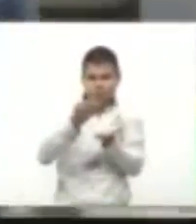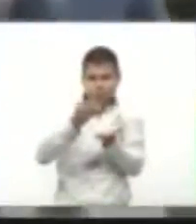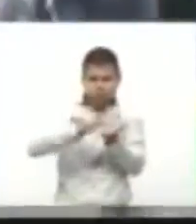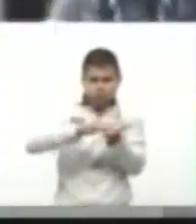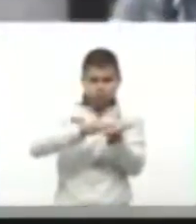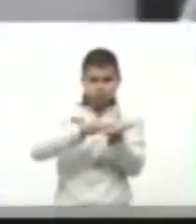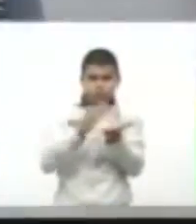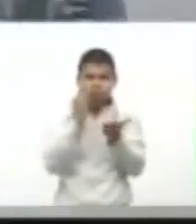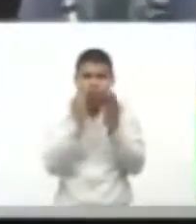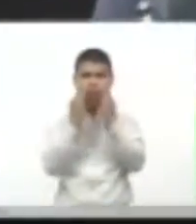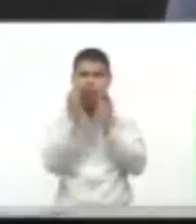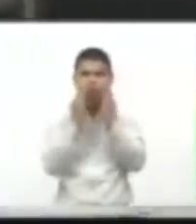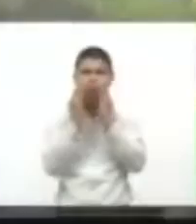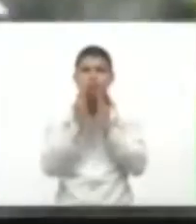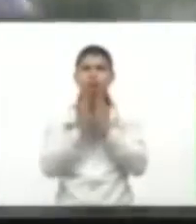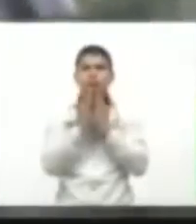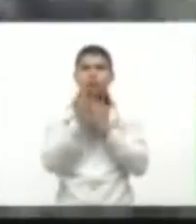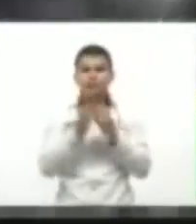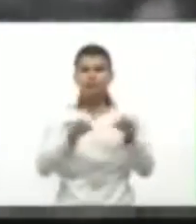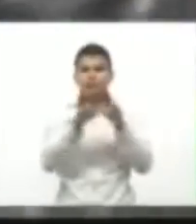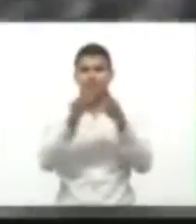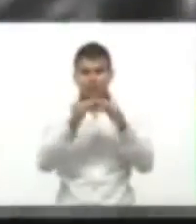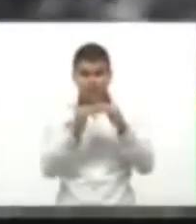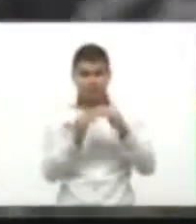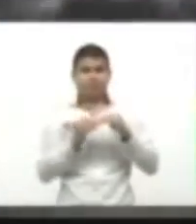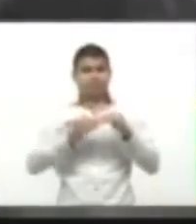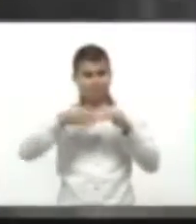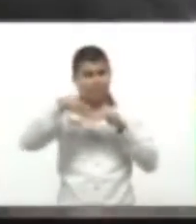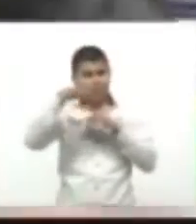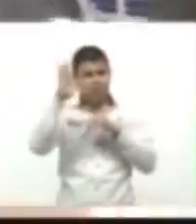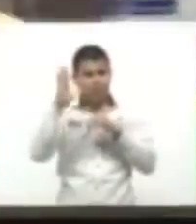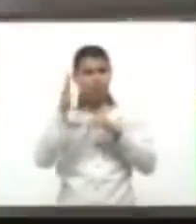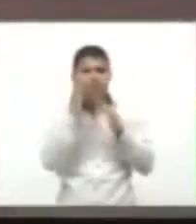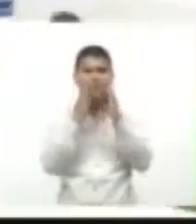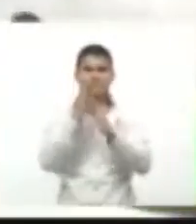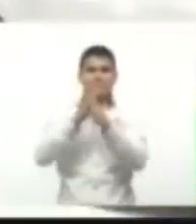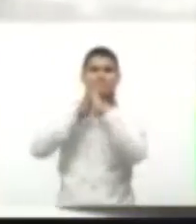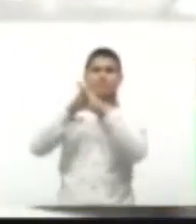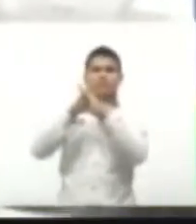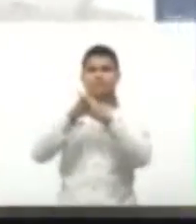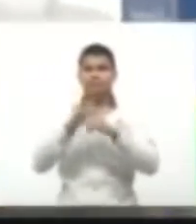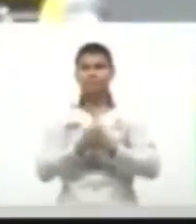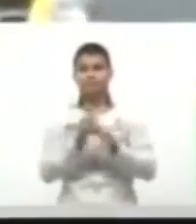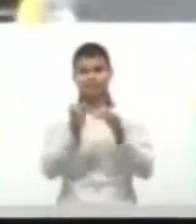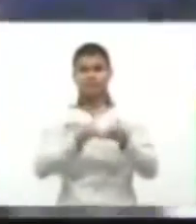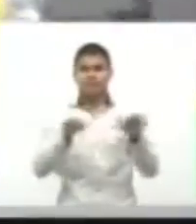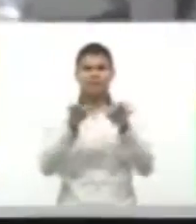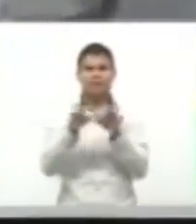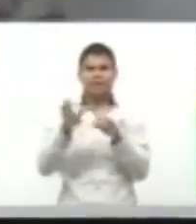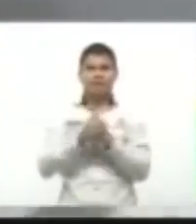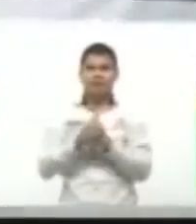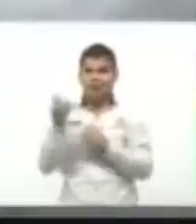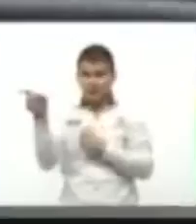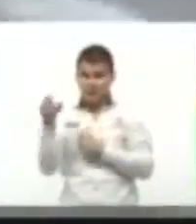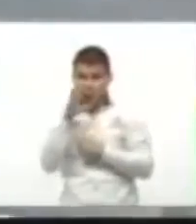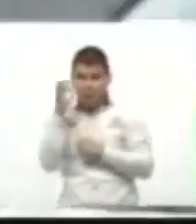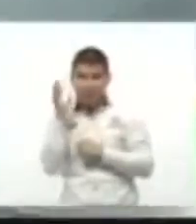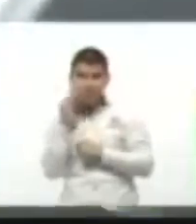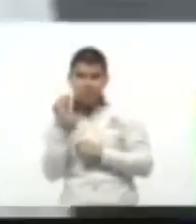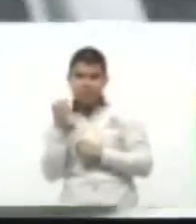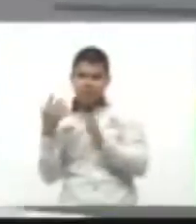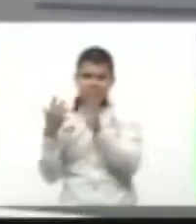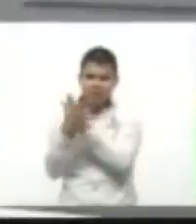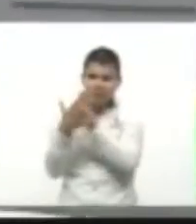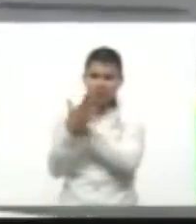factores de protección alta para protegerse de estos rayos ultravioleta. Según el experto, este fenómeno está ligado al aumento de los